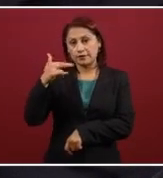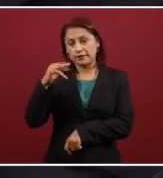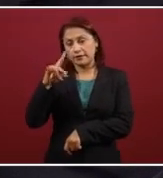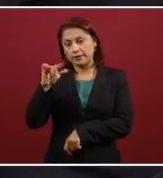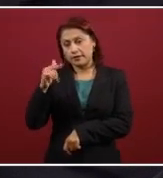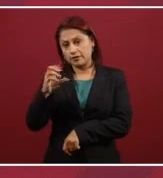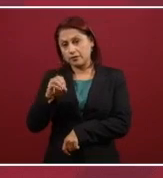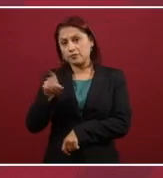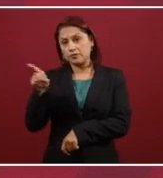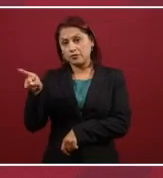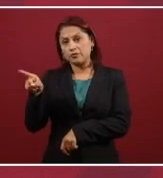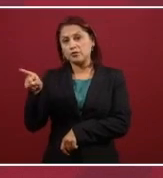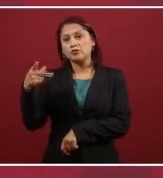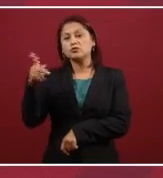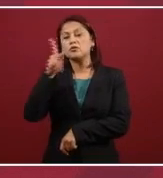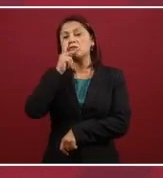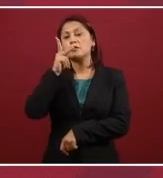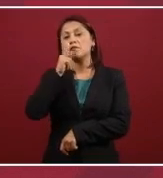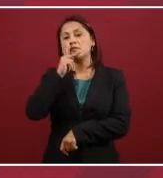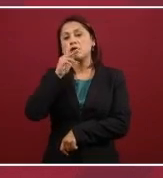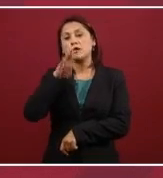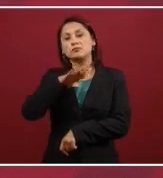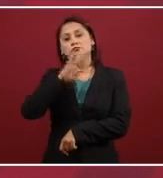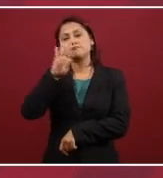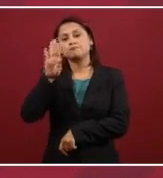en una avioneta,